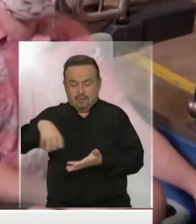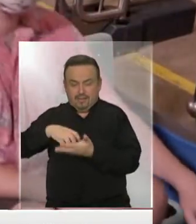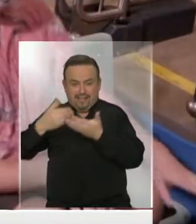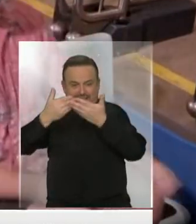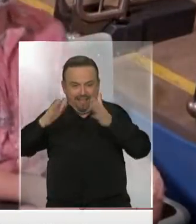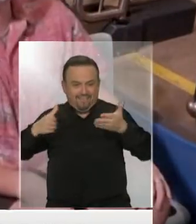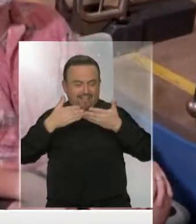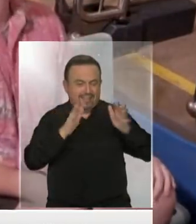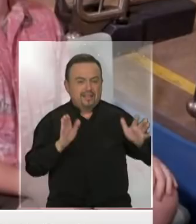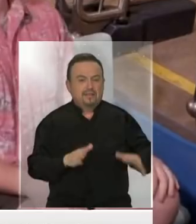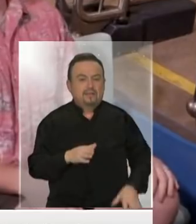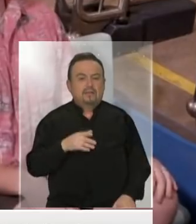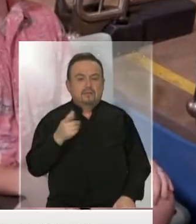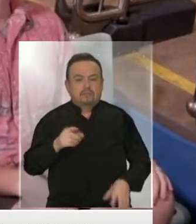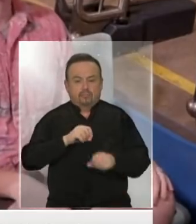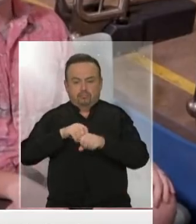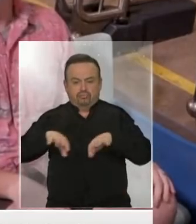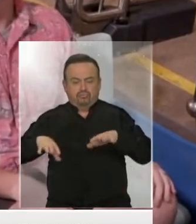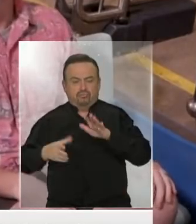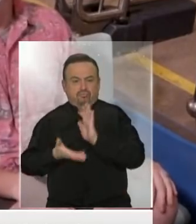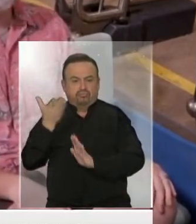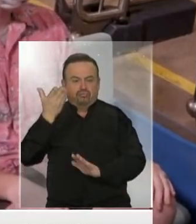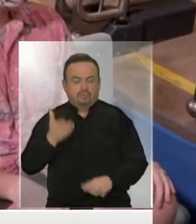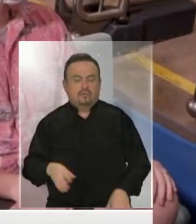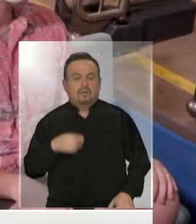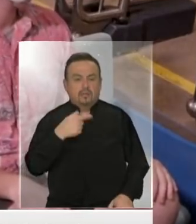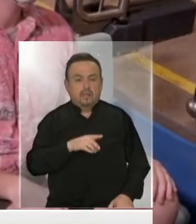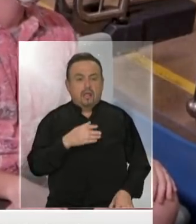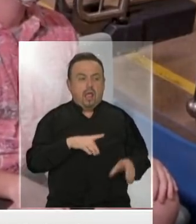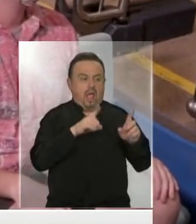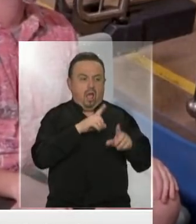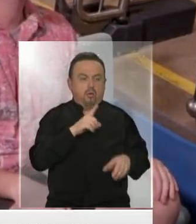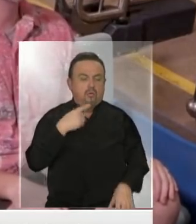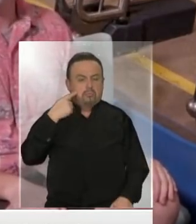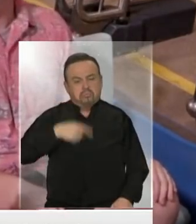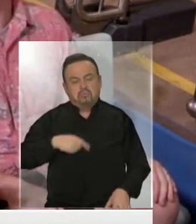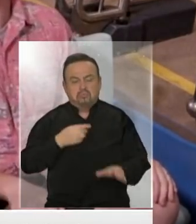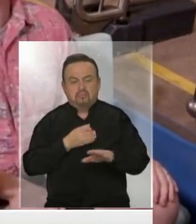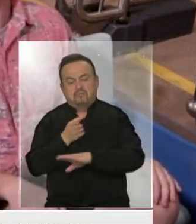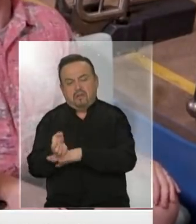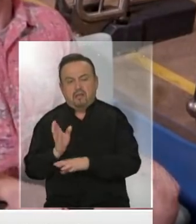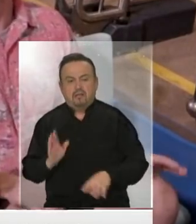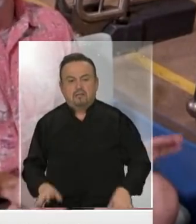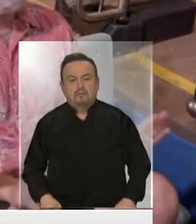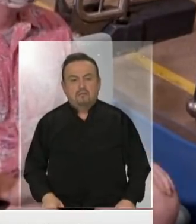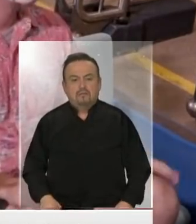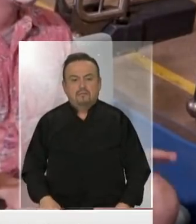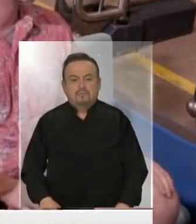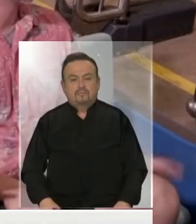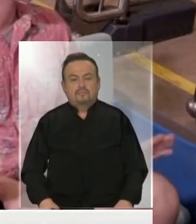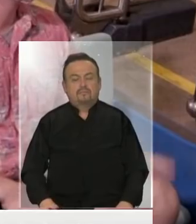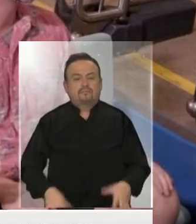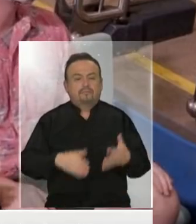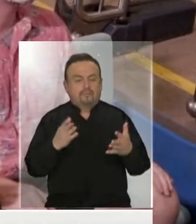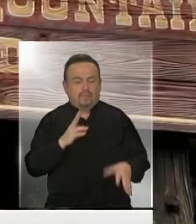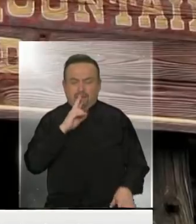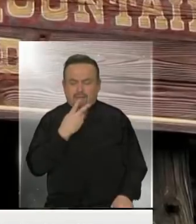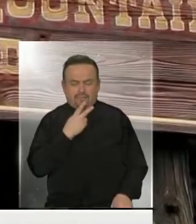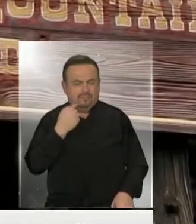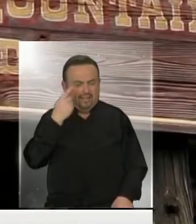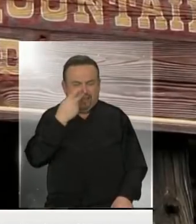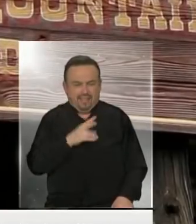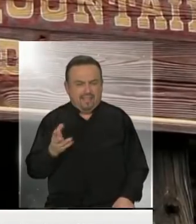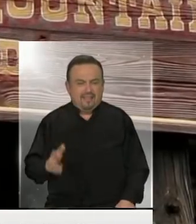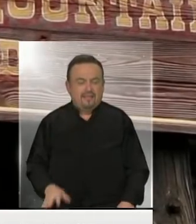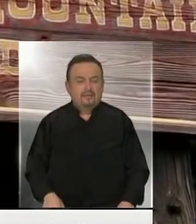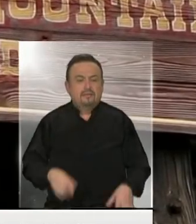pero... han subido los contagios. Sin embargo, hay gente que va. Hay gente que va. O sea, es contradictorio por todos lados donde se